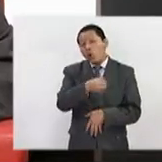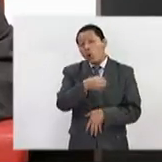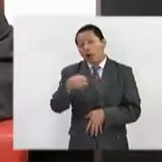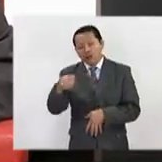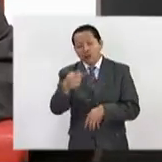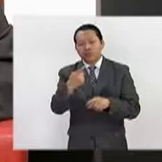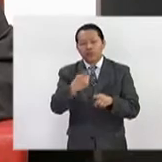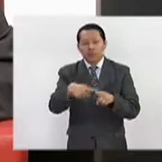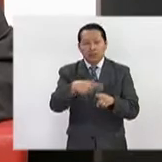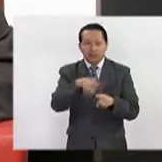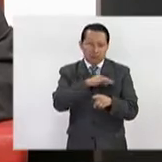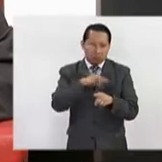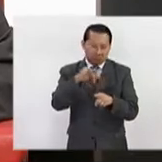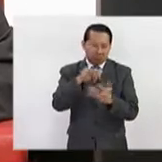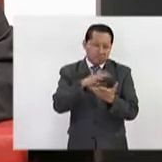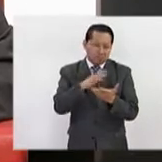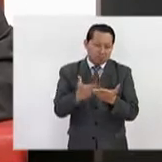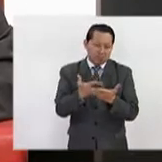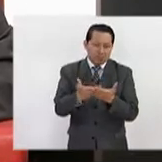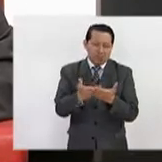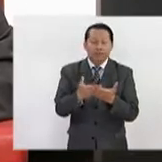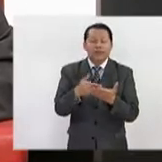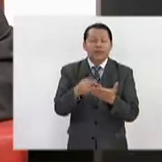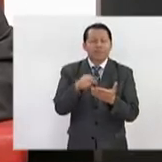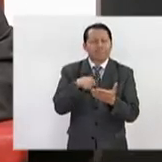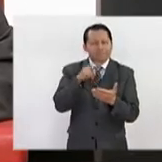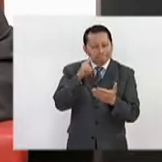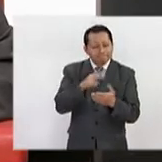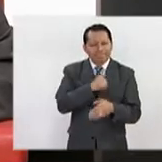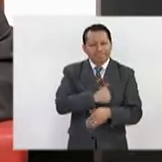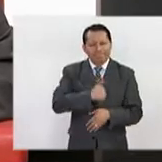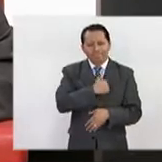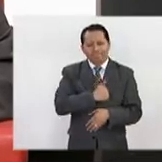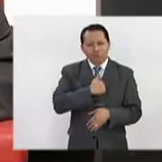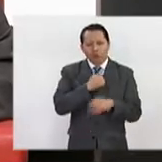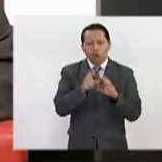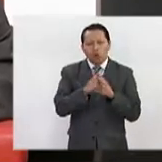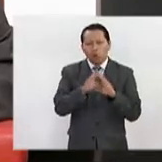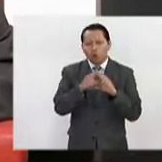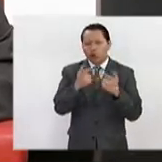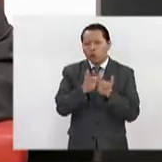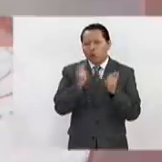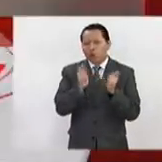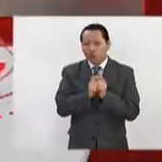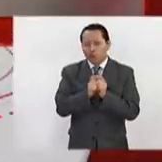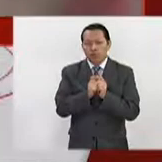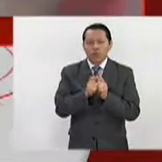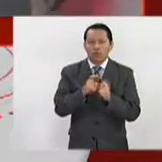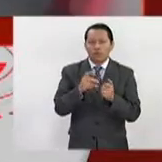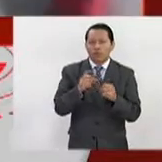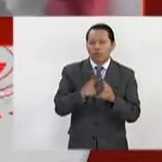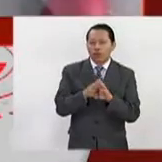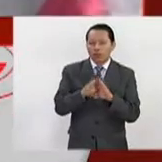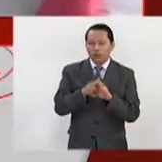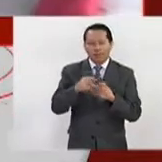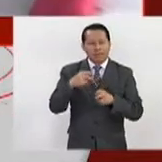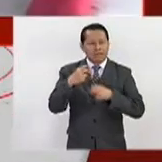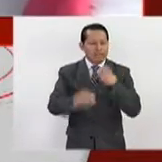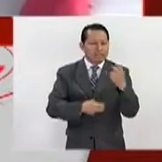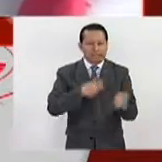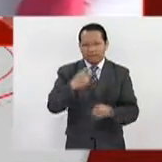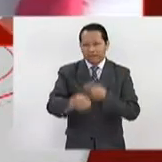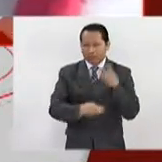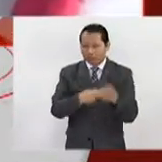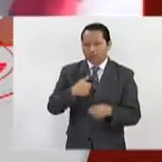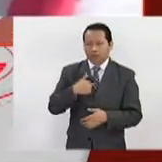propositivas. Y en esta ocasión lo que vimos, desgraciadamente, pues es un grupo de organizaciones descalificando a algunos de los aspirantes, lo cual no